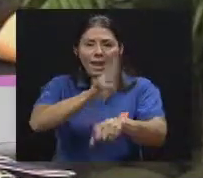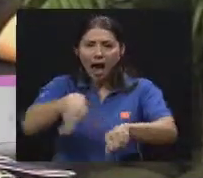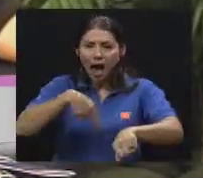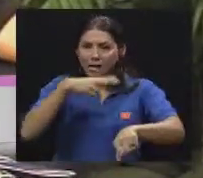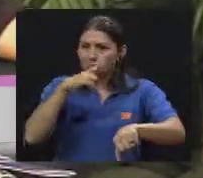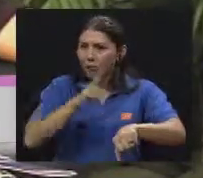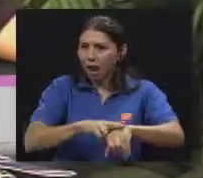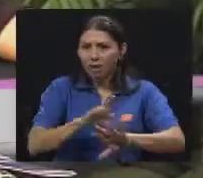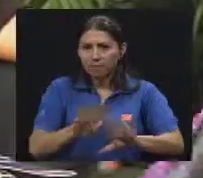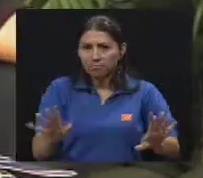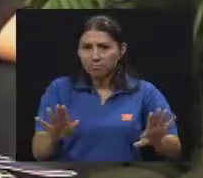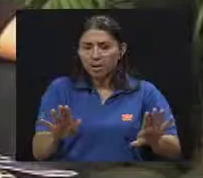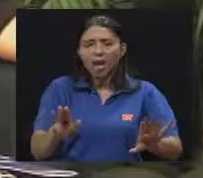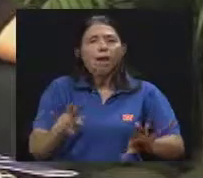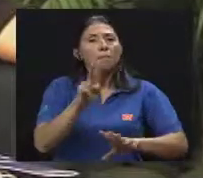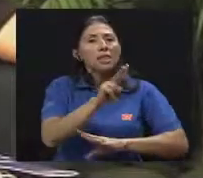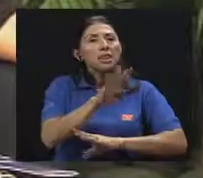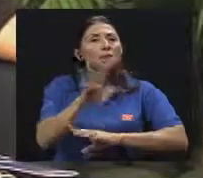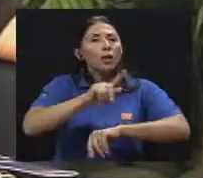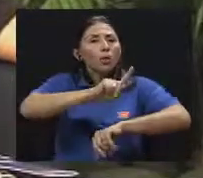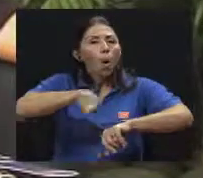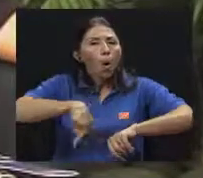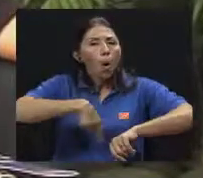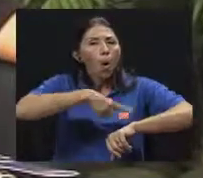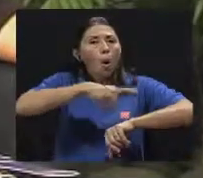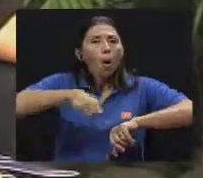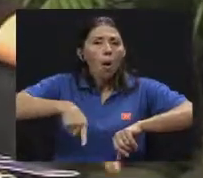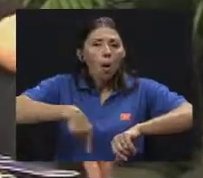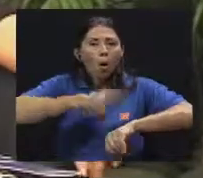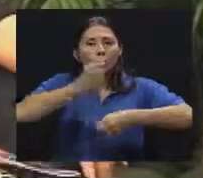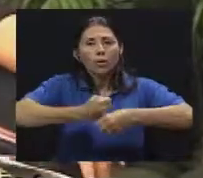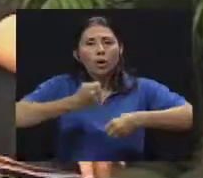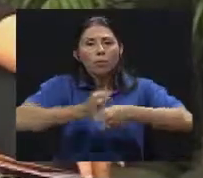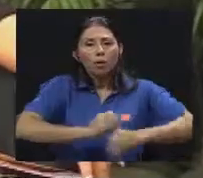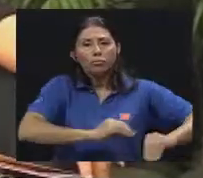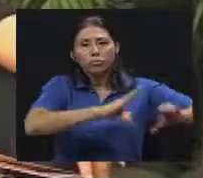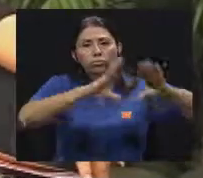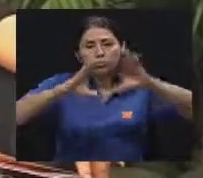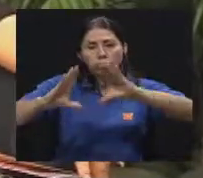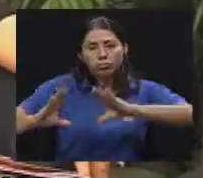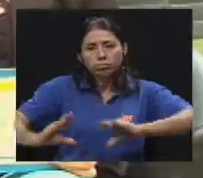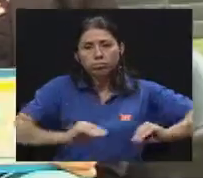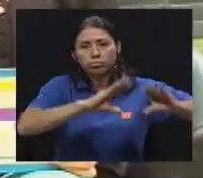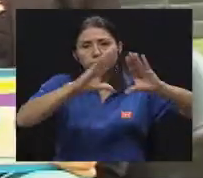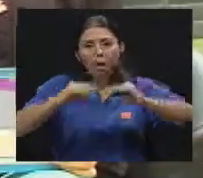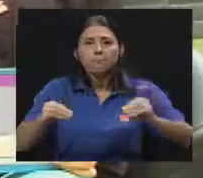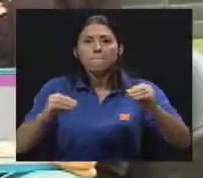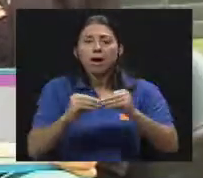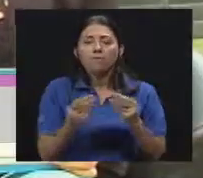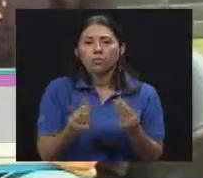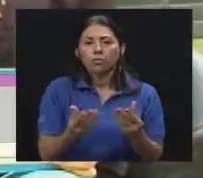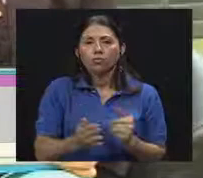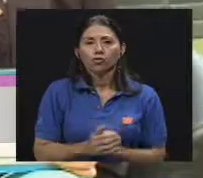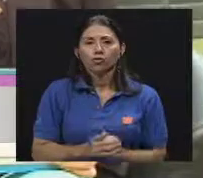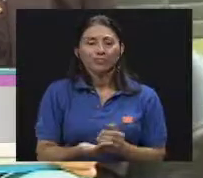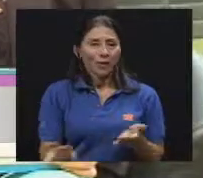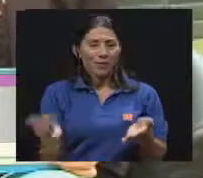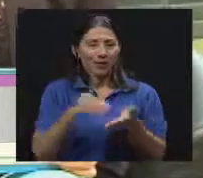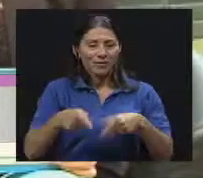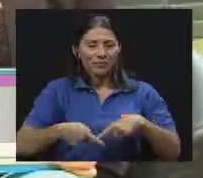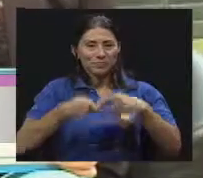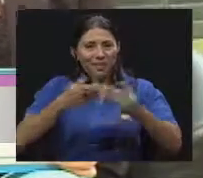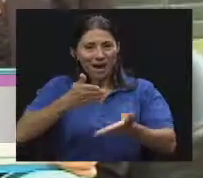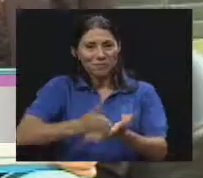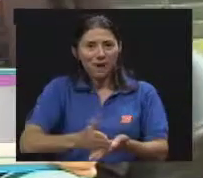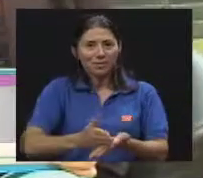¿verdad?, donde ya sea 24 horas y que tenga mayores posibilidades de recursos. Ha llegado el momento de hacer otra